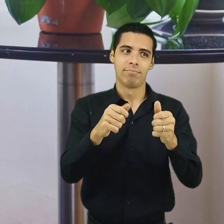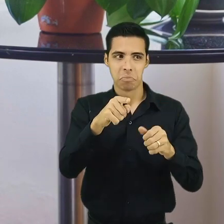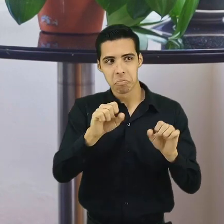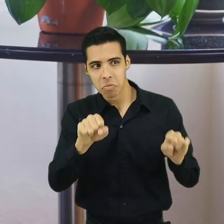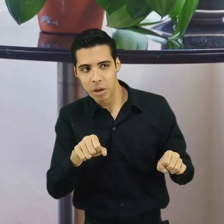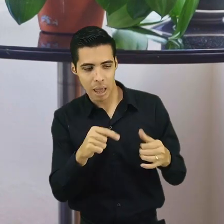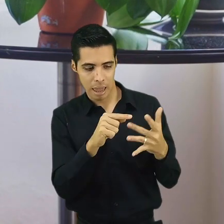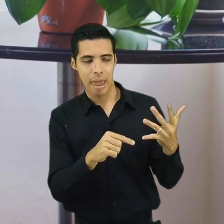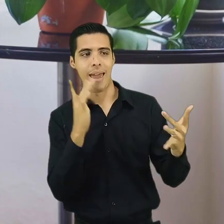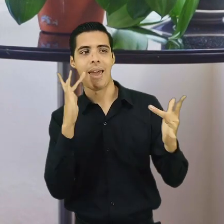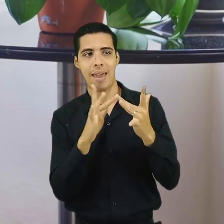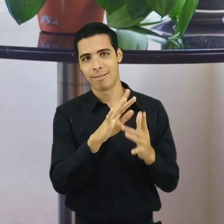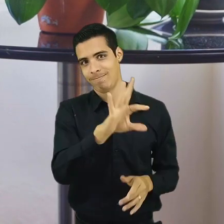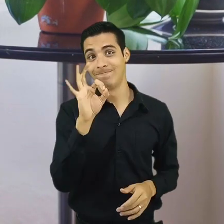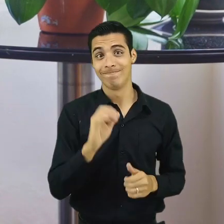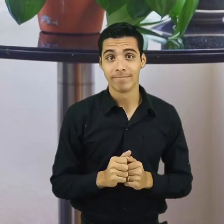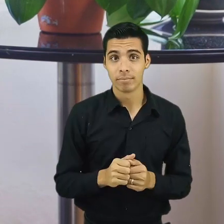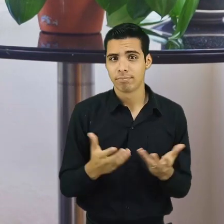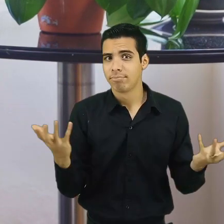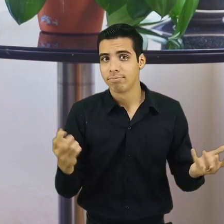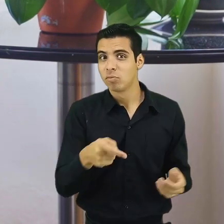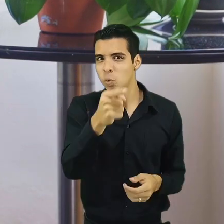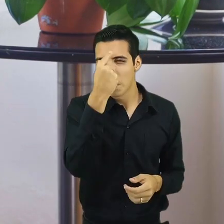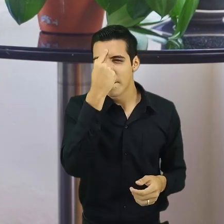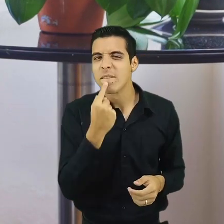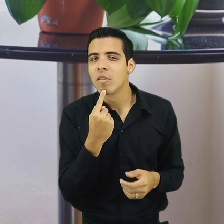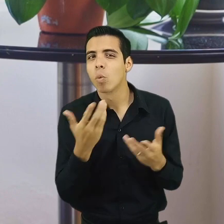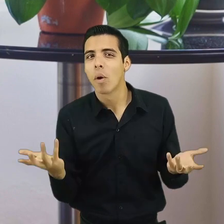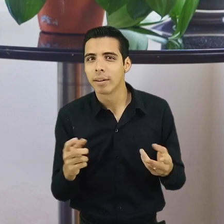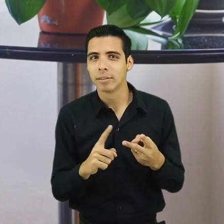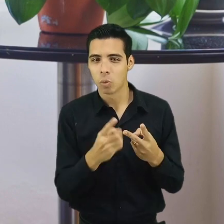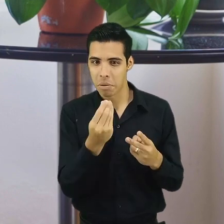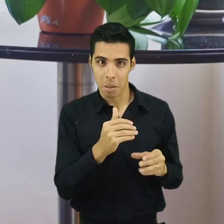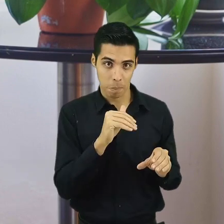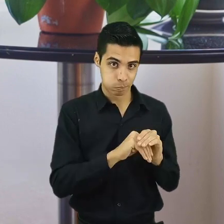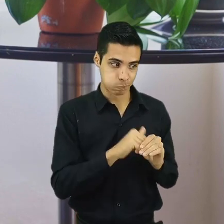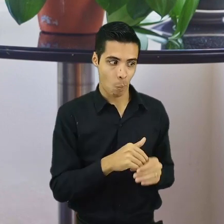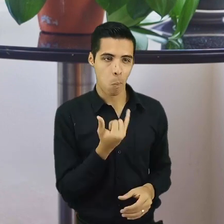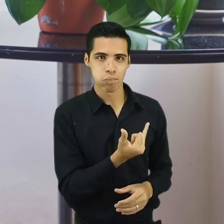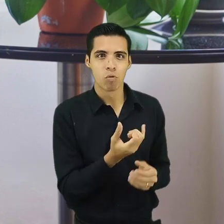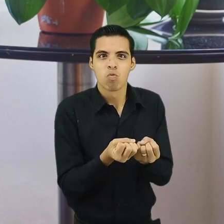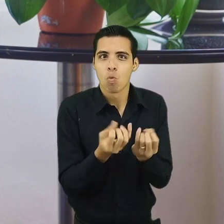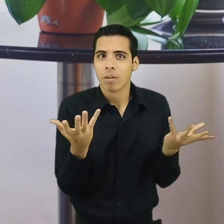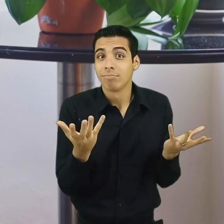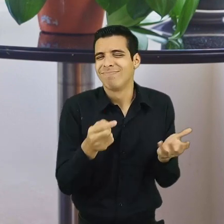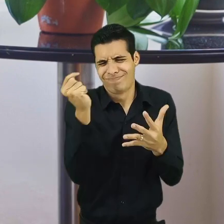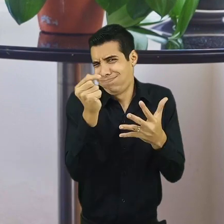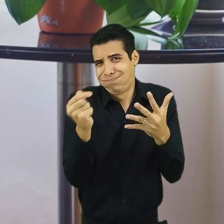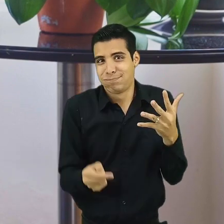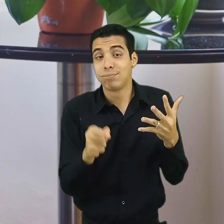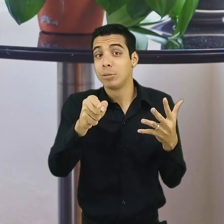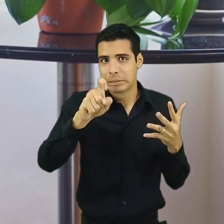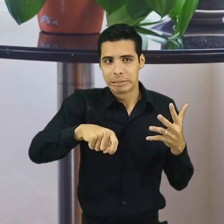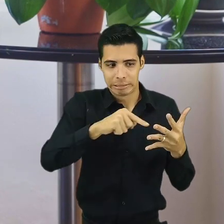personas. Hay que tener en cuenta factores como el tiempo, el perfil de riesgo y el monto de dinero con el que contamos. De hecho, tengo toda una lista de reproducción con